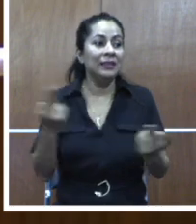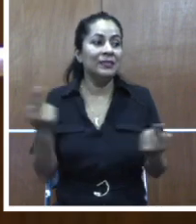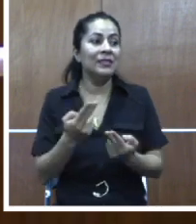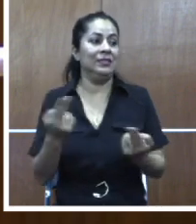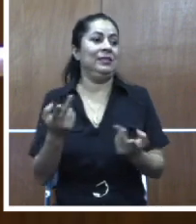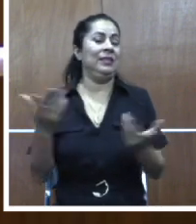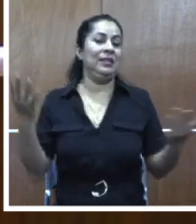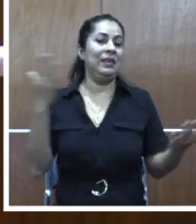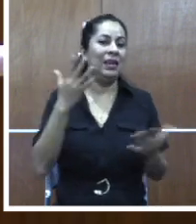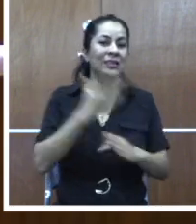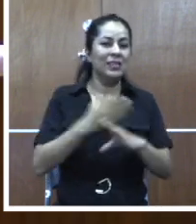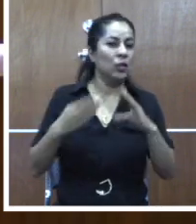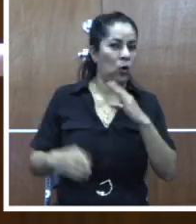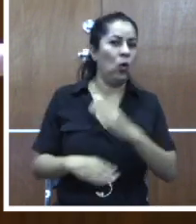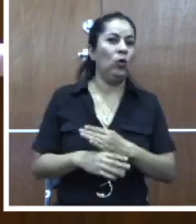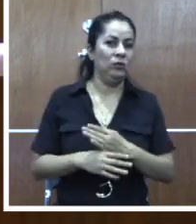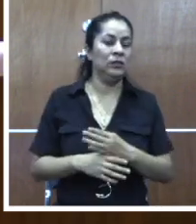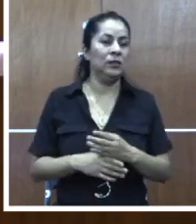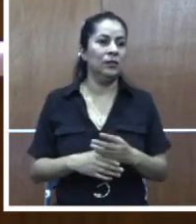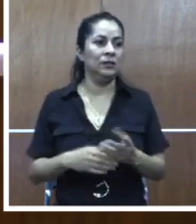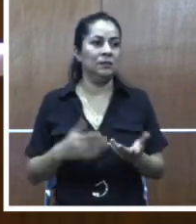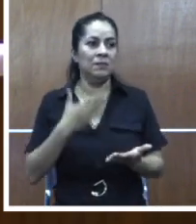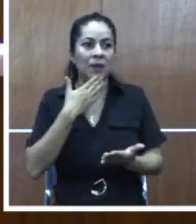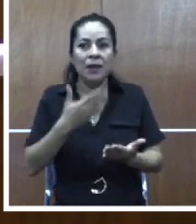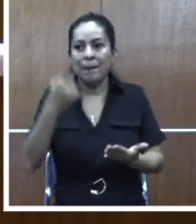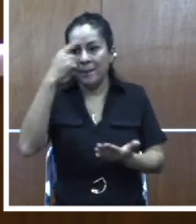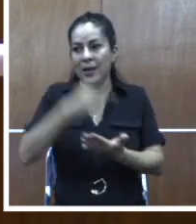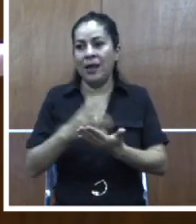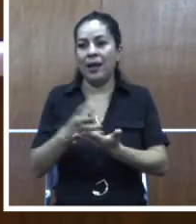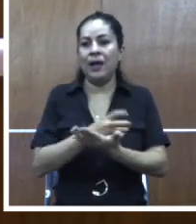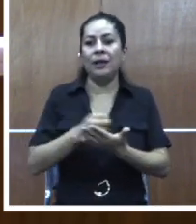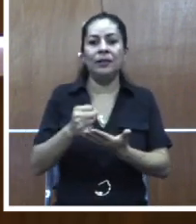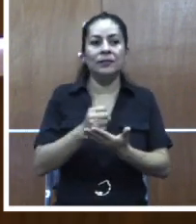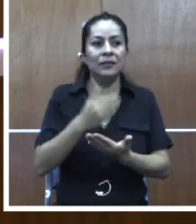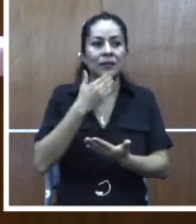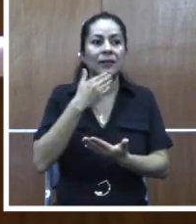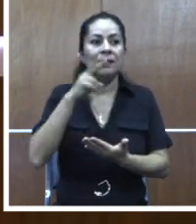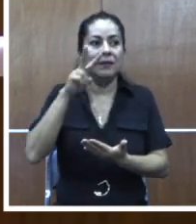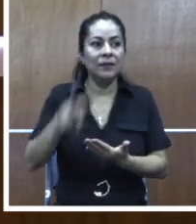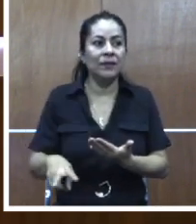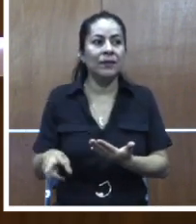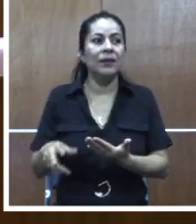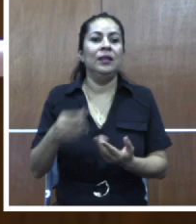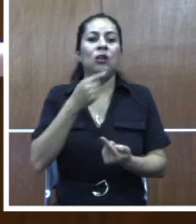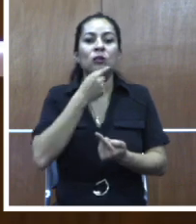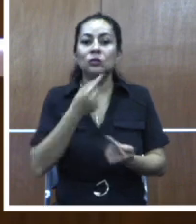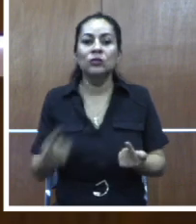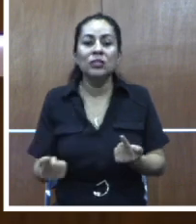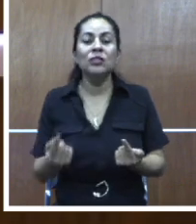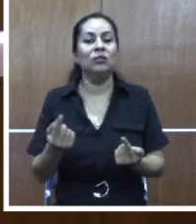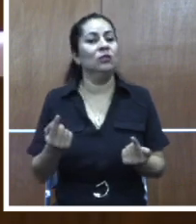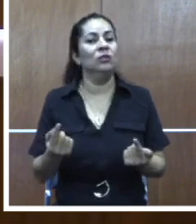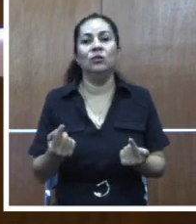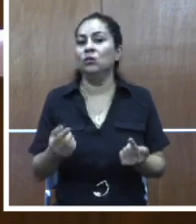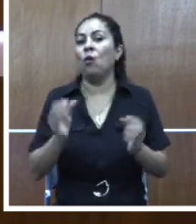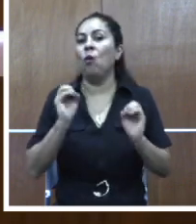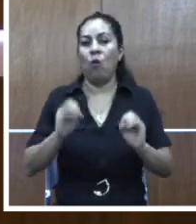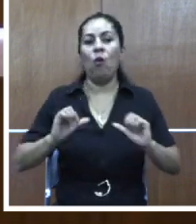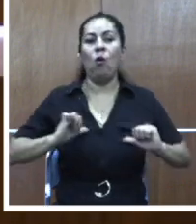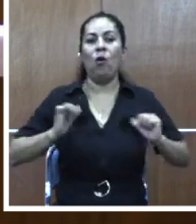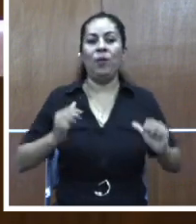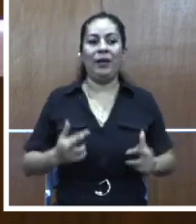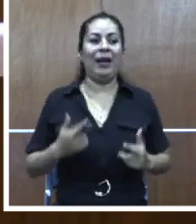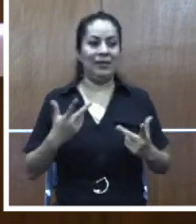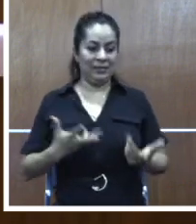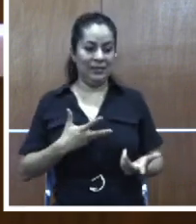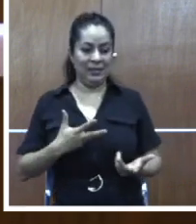de implementar las acciones conducentes para garantizar que efectivamente ningún niño y niña o adolescente con